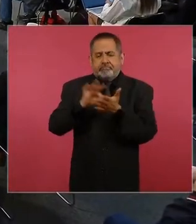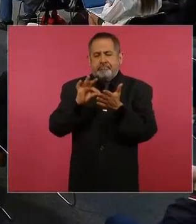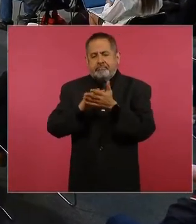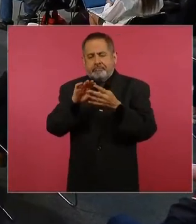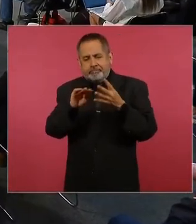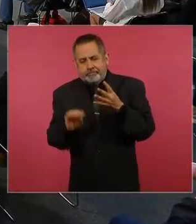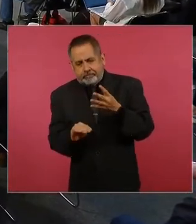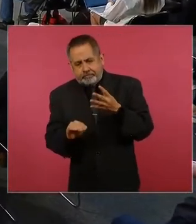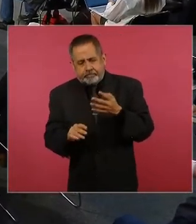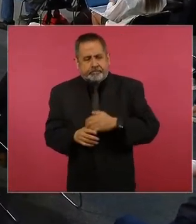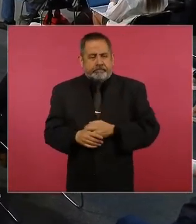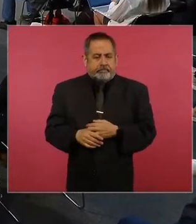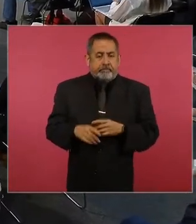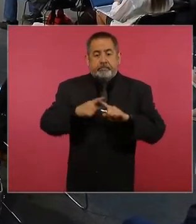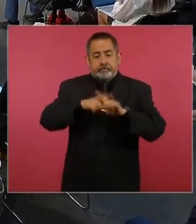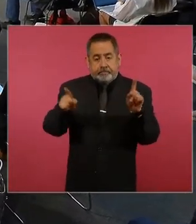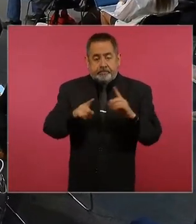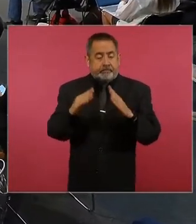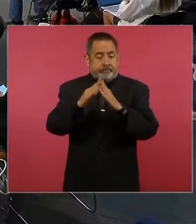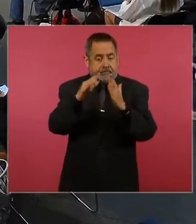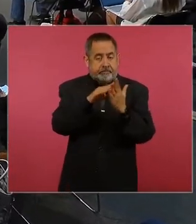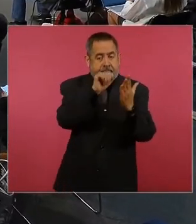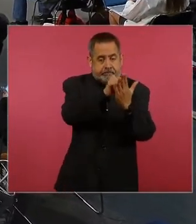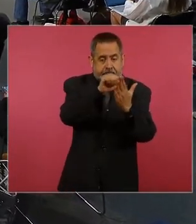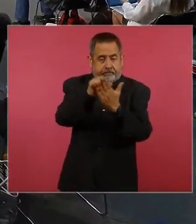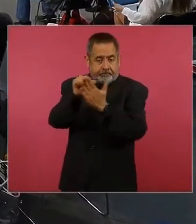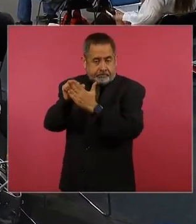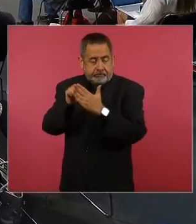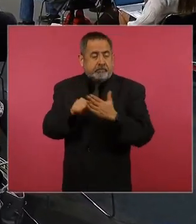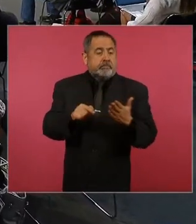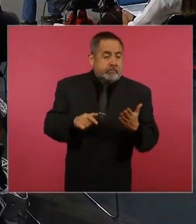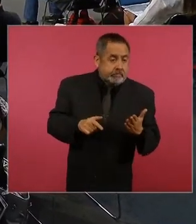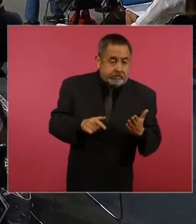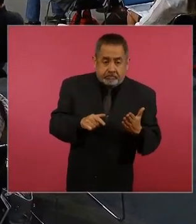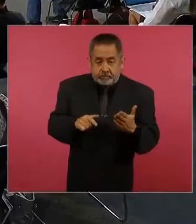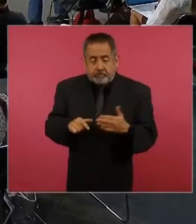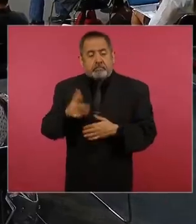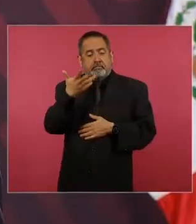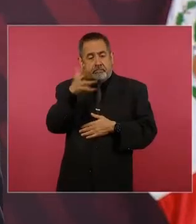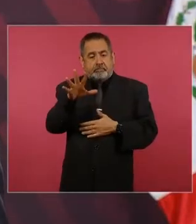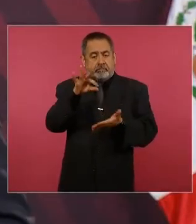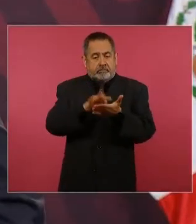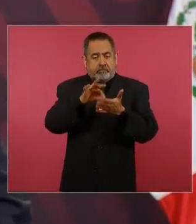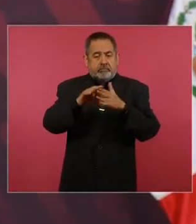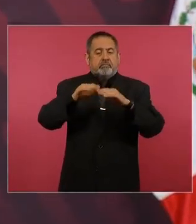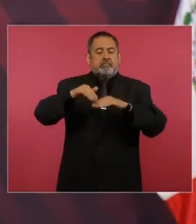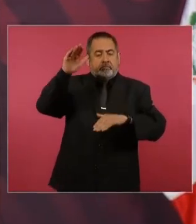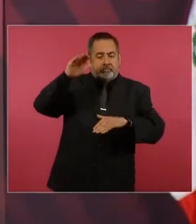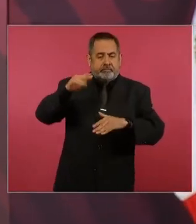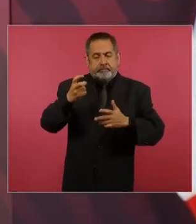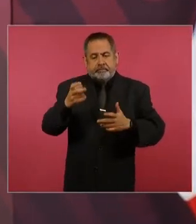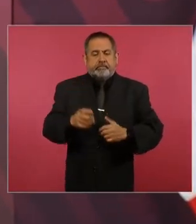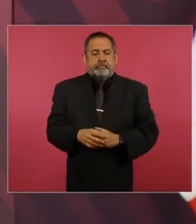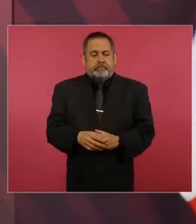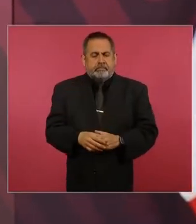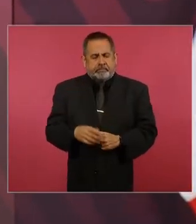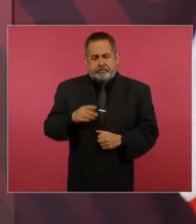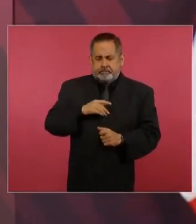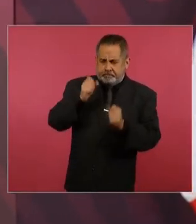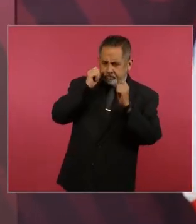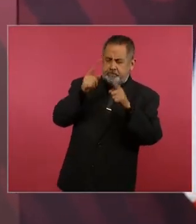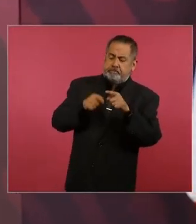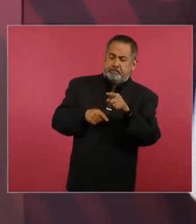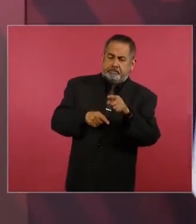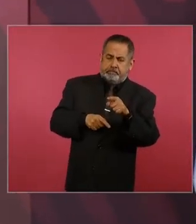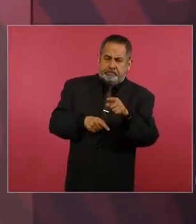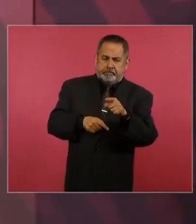Cuando se hace domiciliaria, estoy 10 puntos arriba. Por eso llamó la atención la